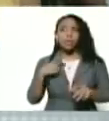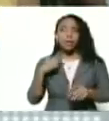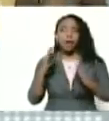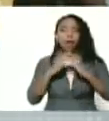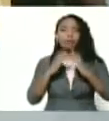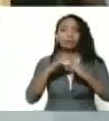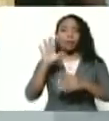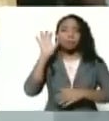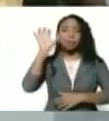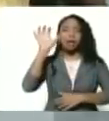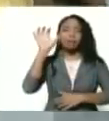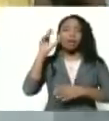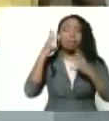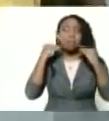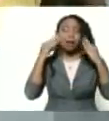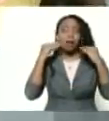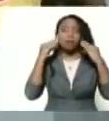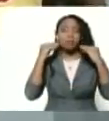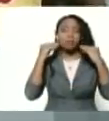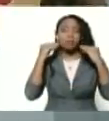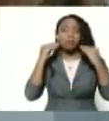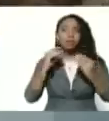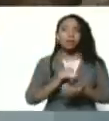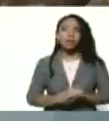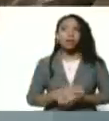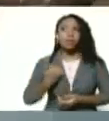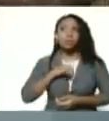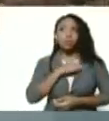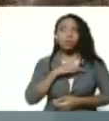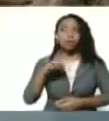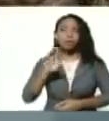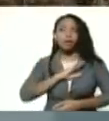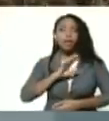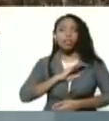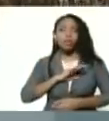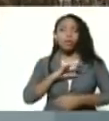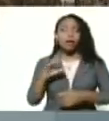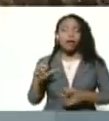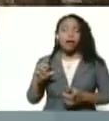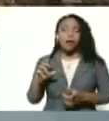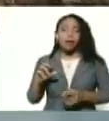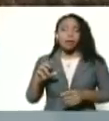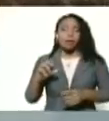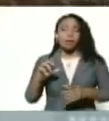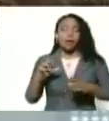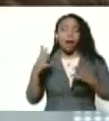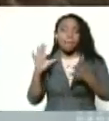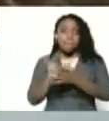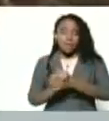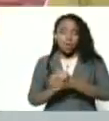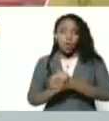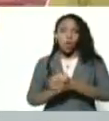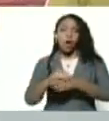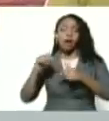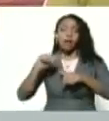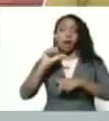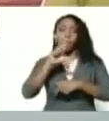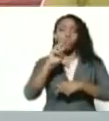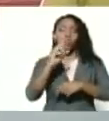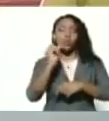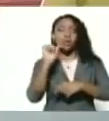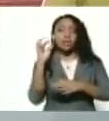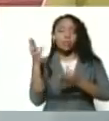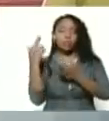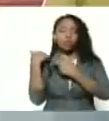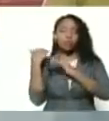de la Patria, la experiencia que estamos teniendo con el camarada Luis Valera, aquí en una granja productiva